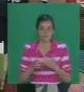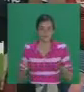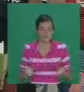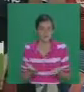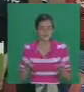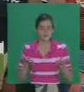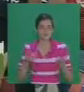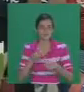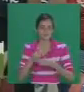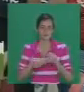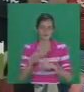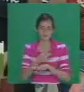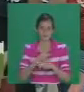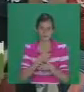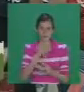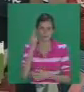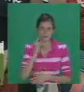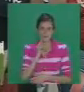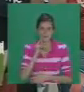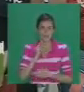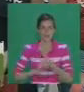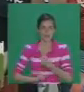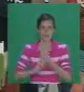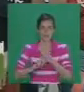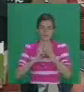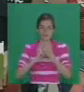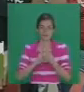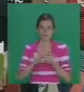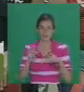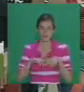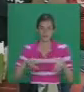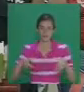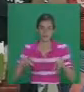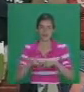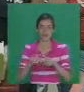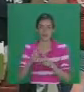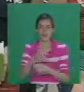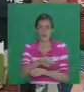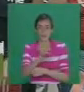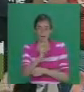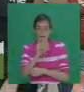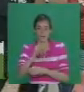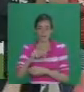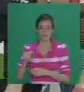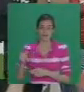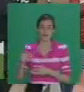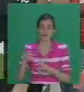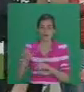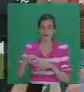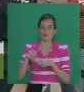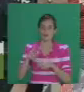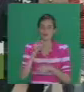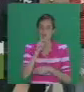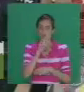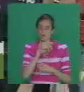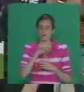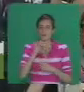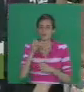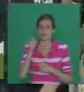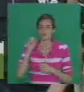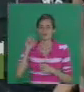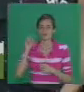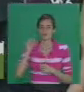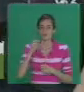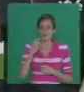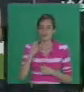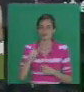impulso que da el gobierno bolivariano y apoyo al sector tanto pesquero como agrícola. Muy buenos días, mi nombre es José Urdaneta, soy